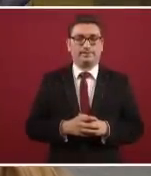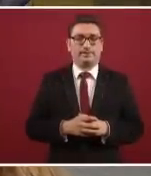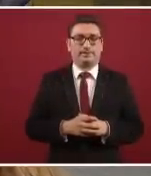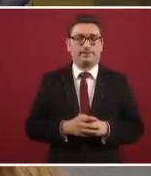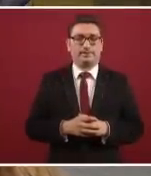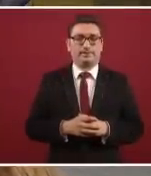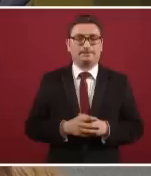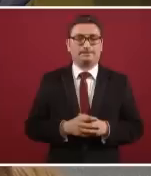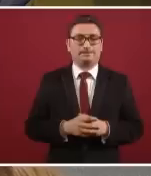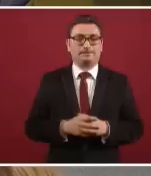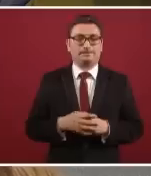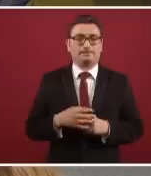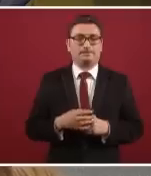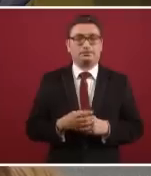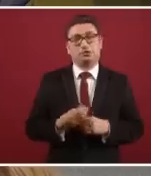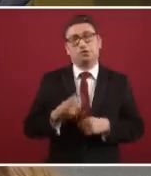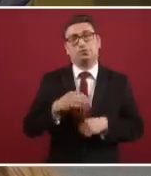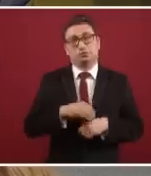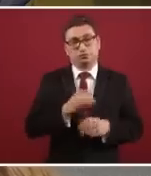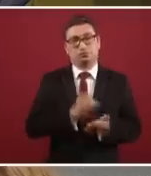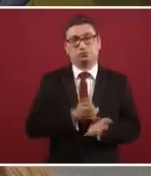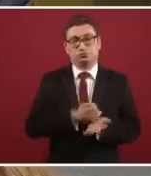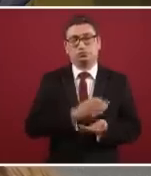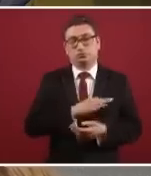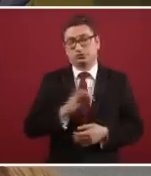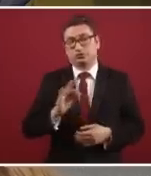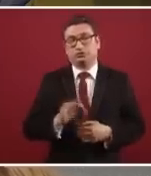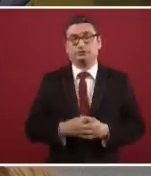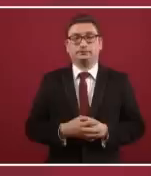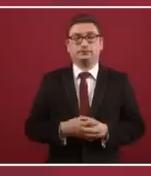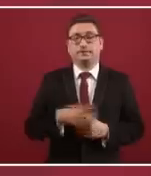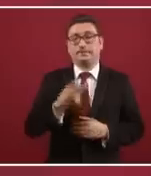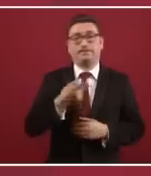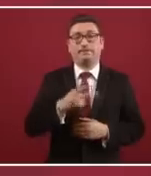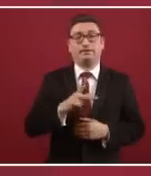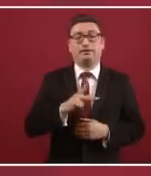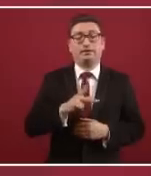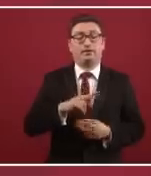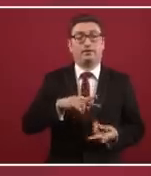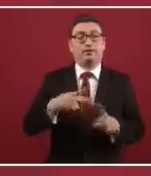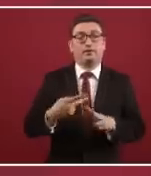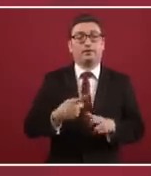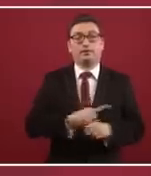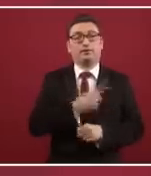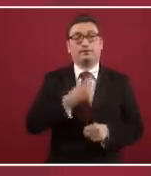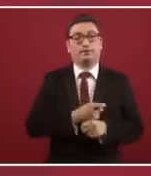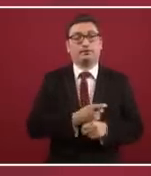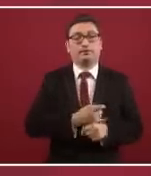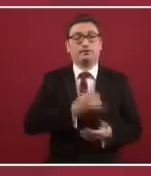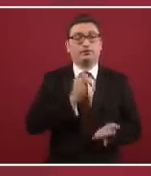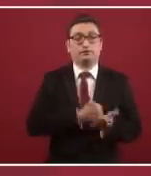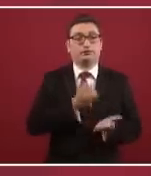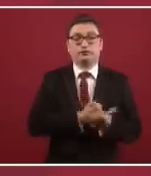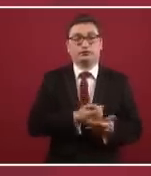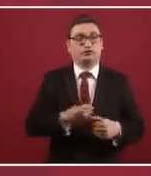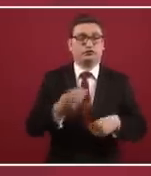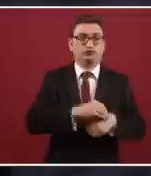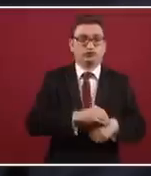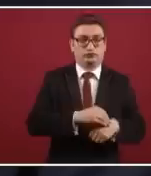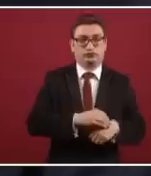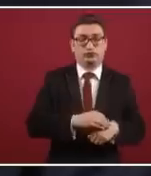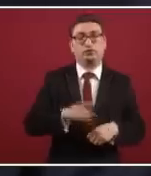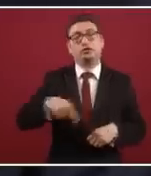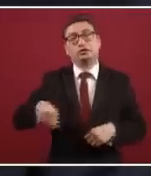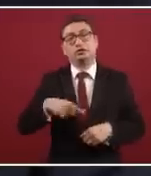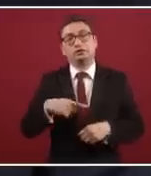haya más contribuciones. Pero aquí era aumento de contribuciones y